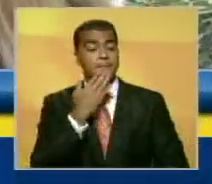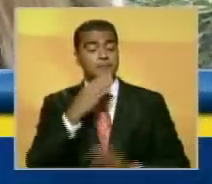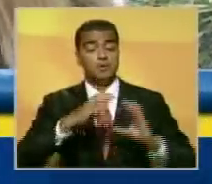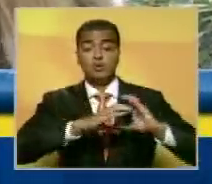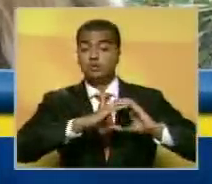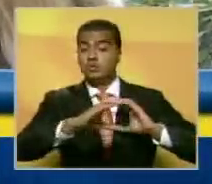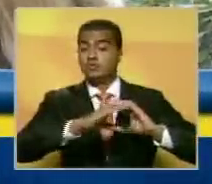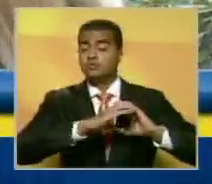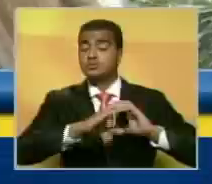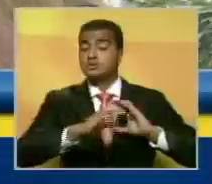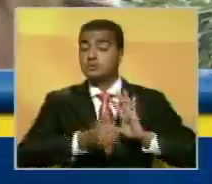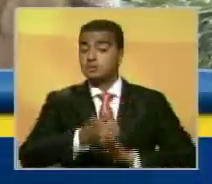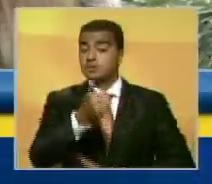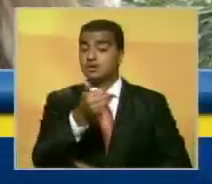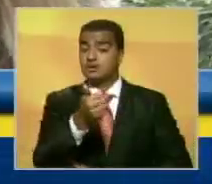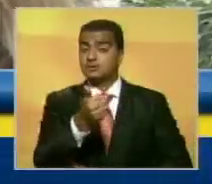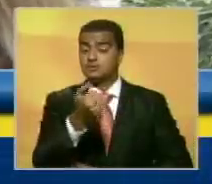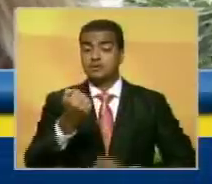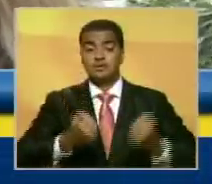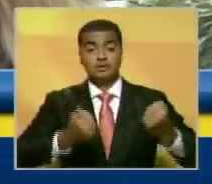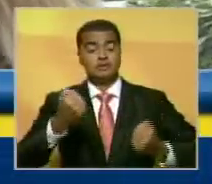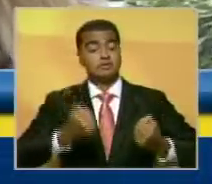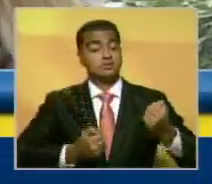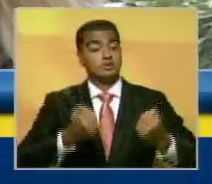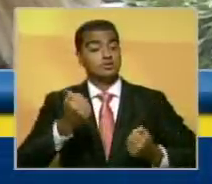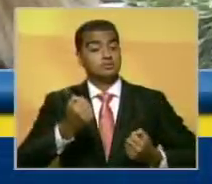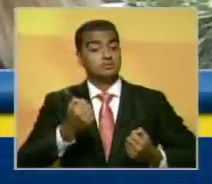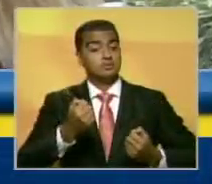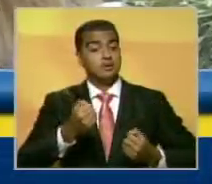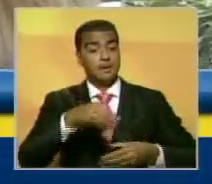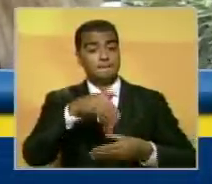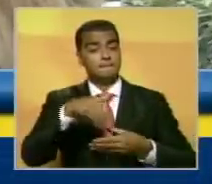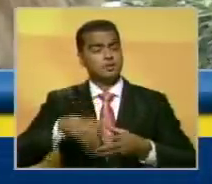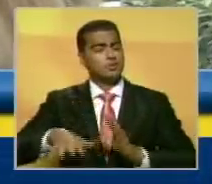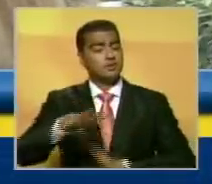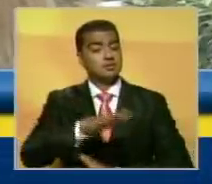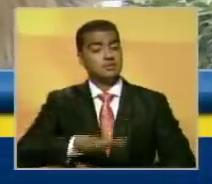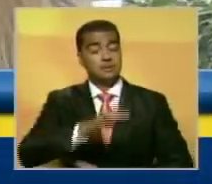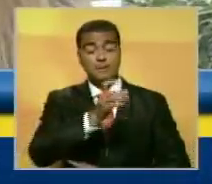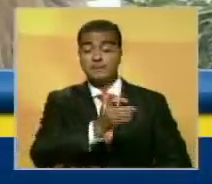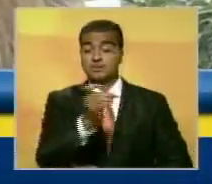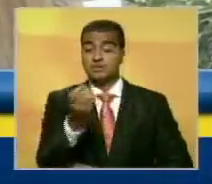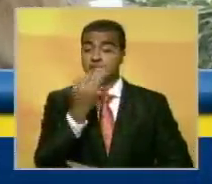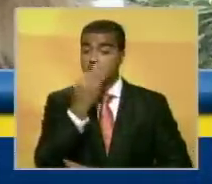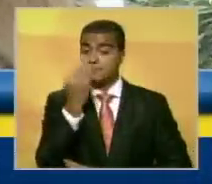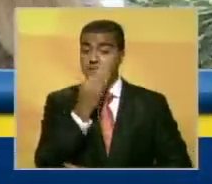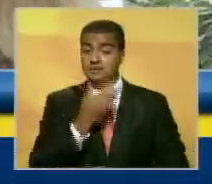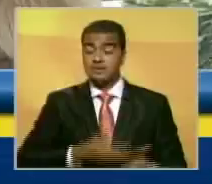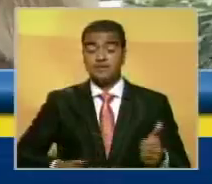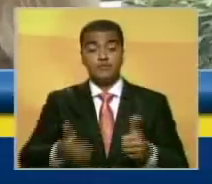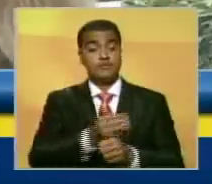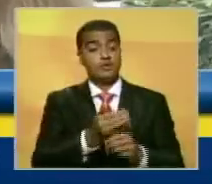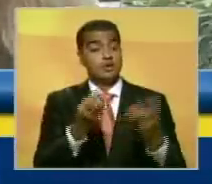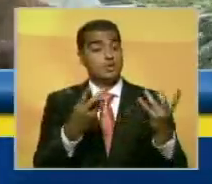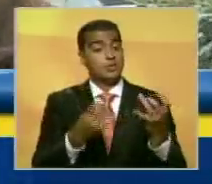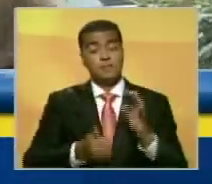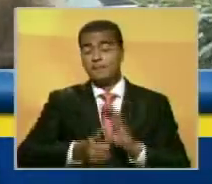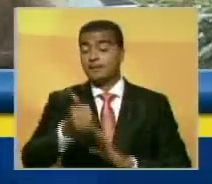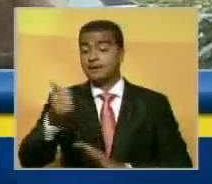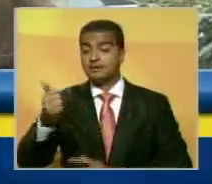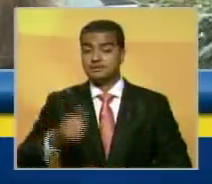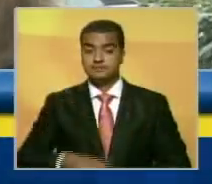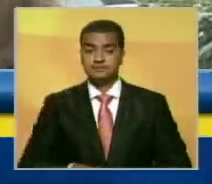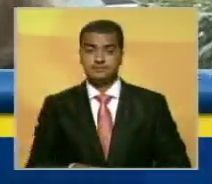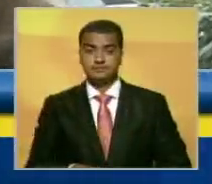autobuses en su mayoría lo maneja voto donde sea que que que son las personas que verdaderamente llevaron el el número más grande en esta